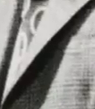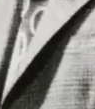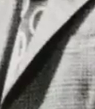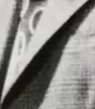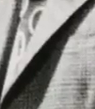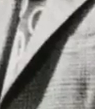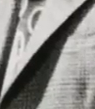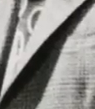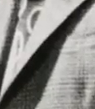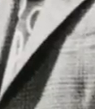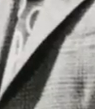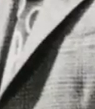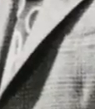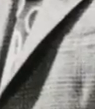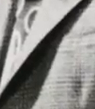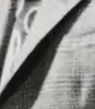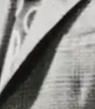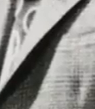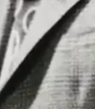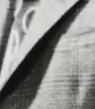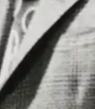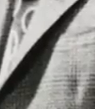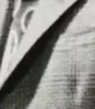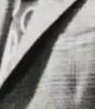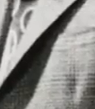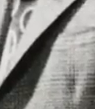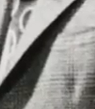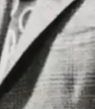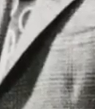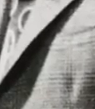Yo me muero como viví.